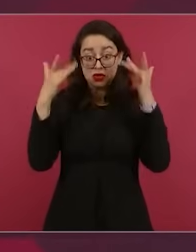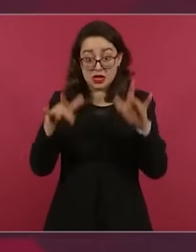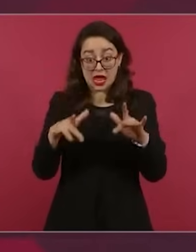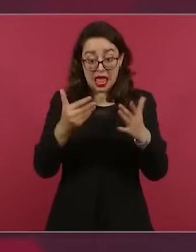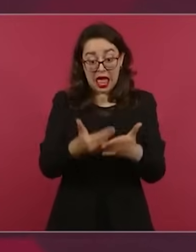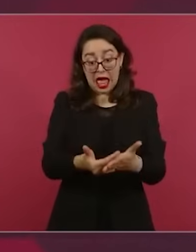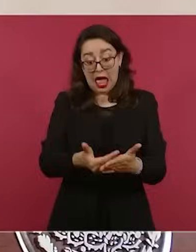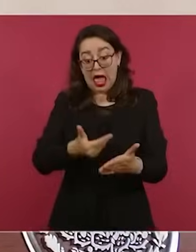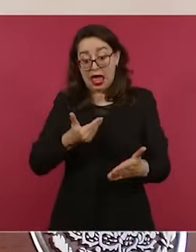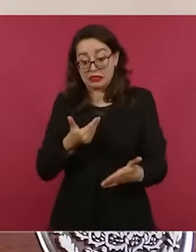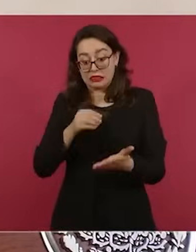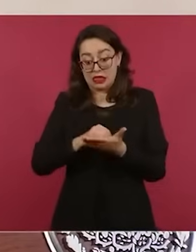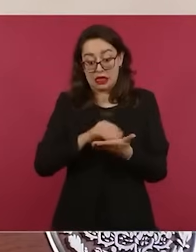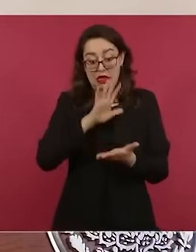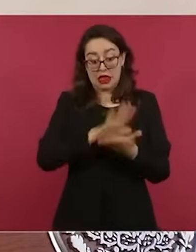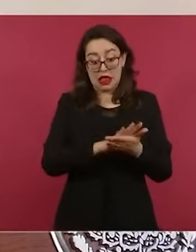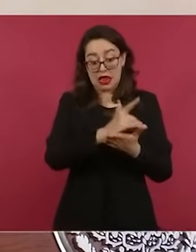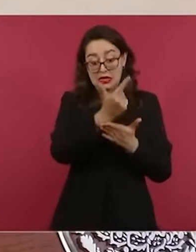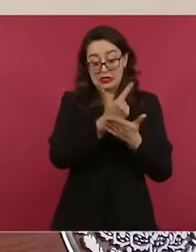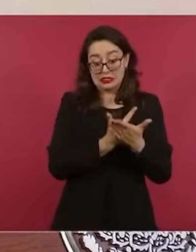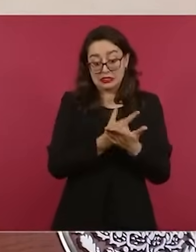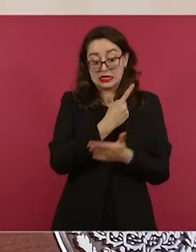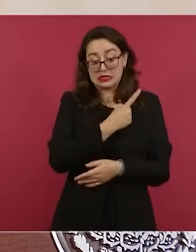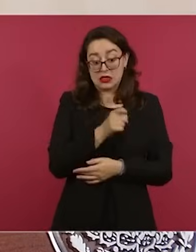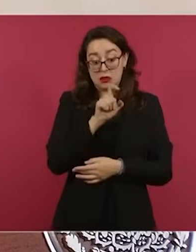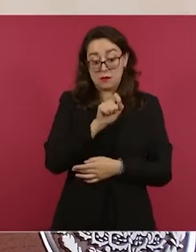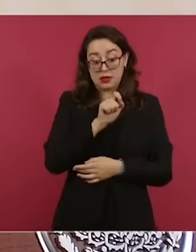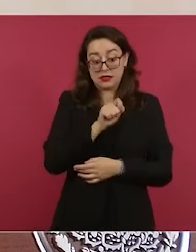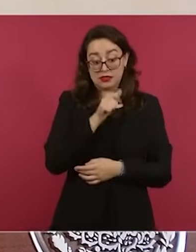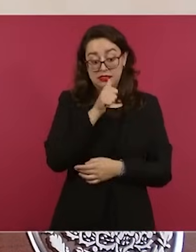a la ONU, a la OEA,